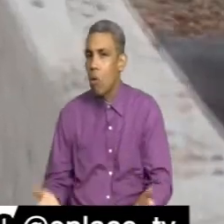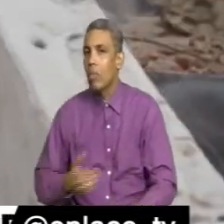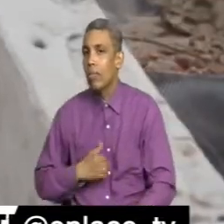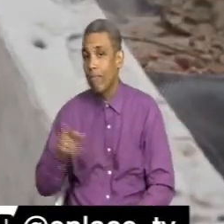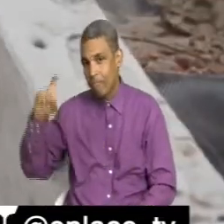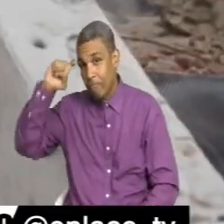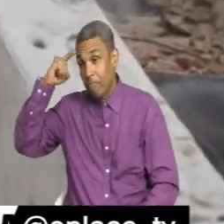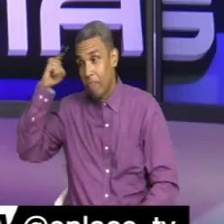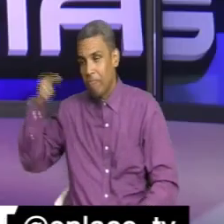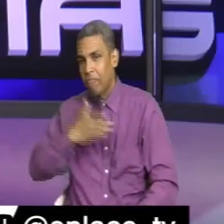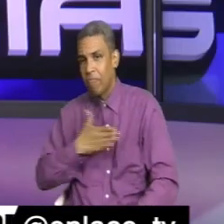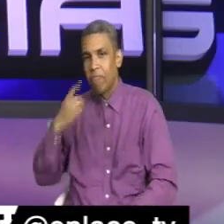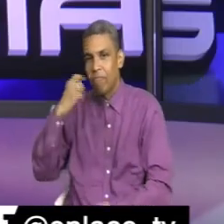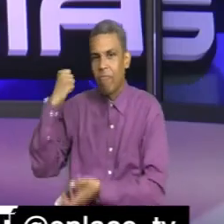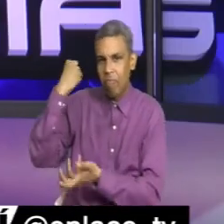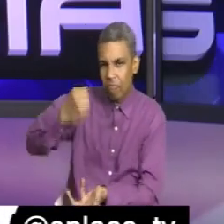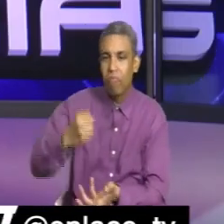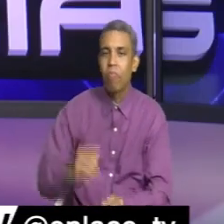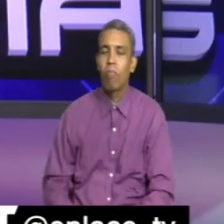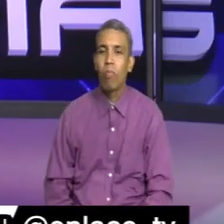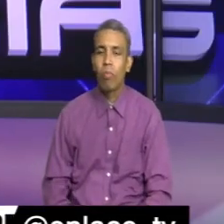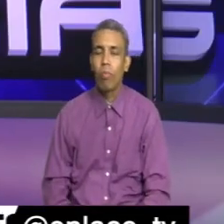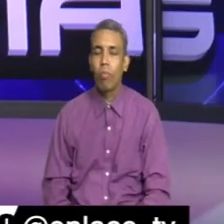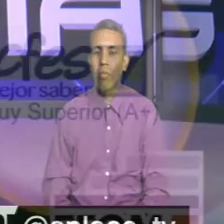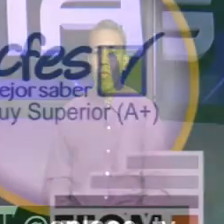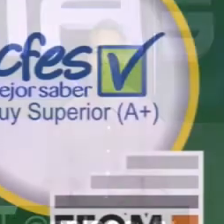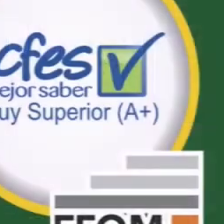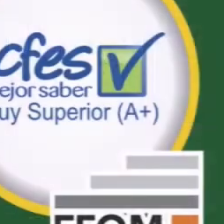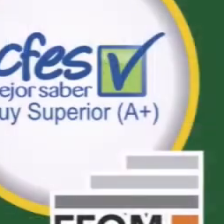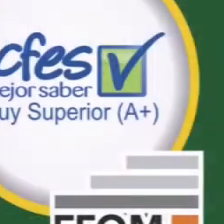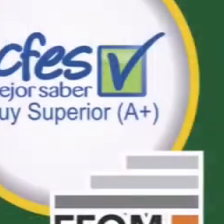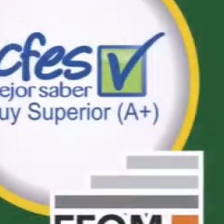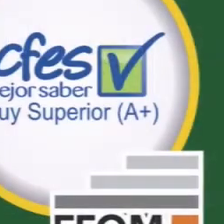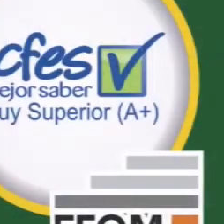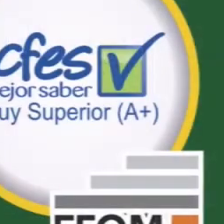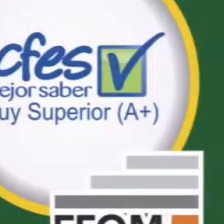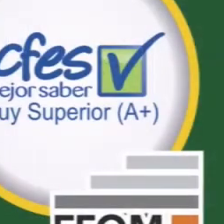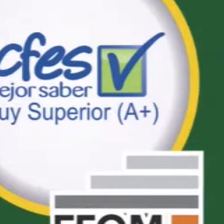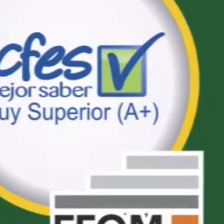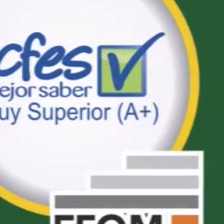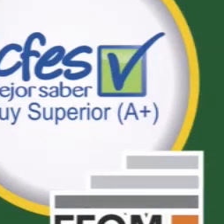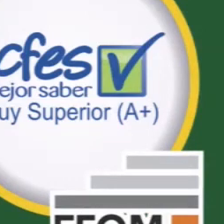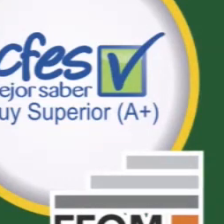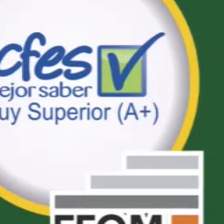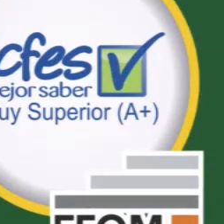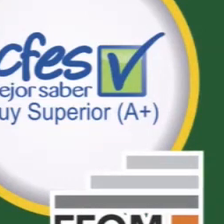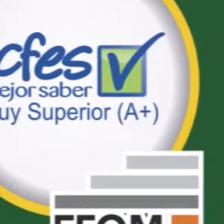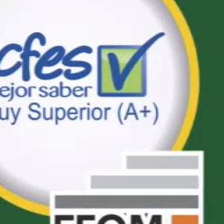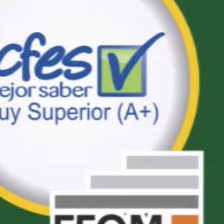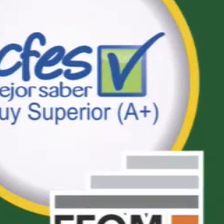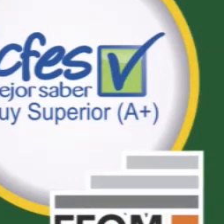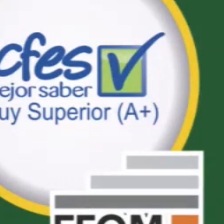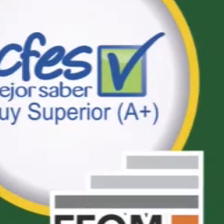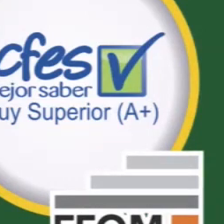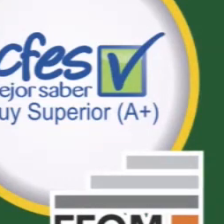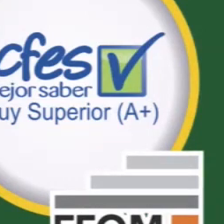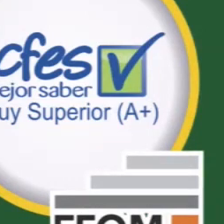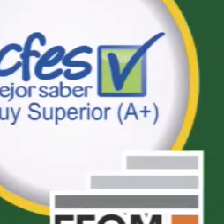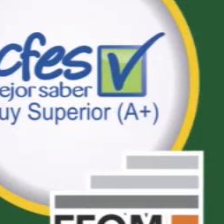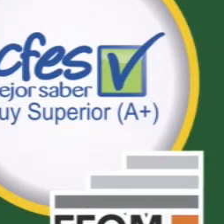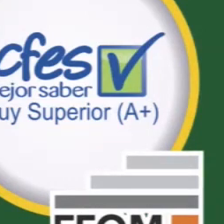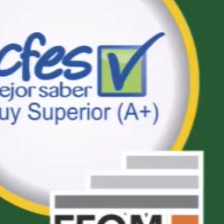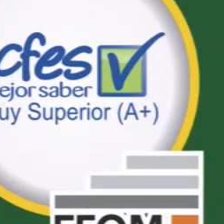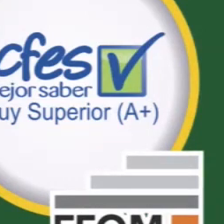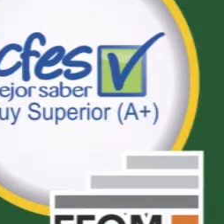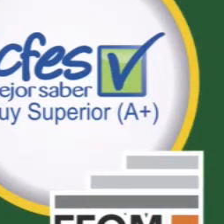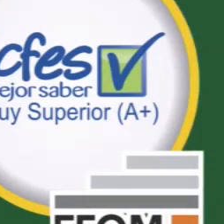regalías. Colegio Antonio Nariño, 74 años, nivel A+, entre los mejores colegios del país,